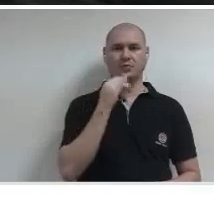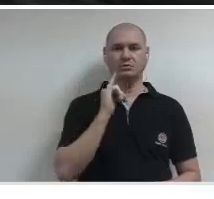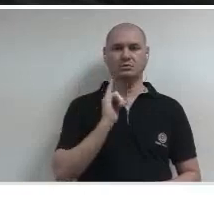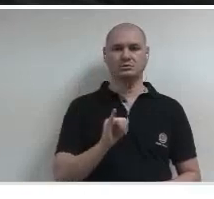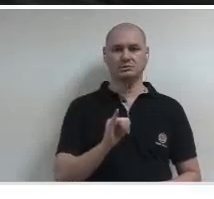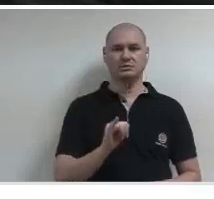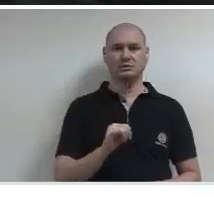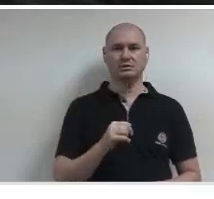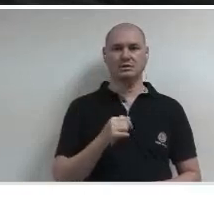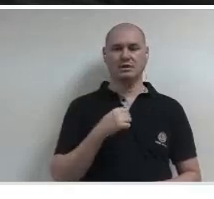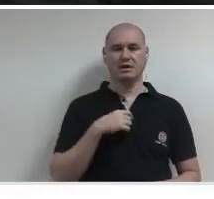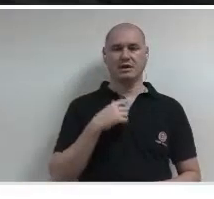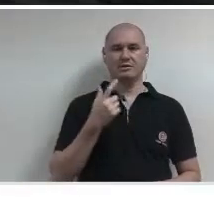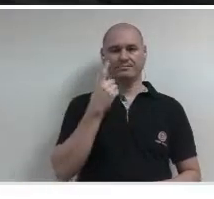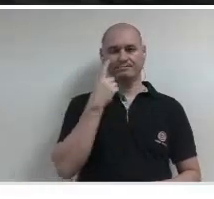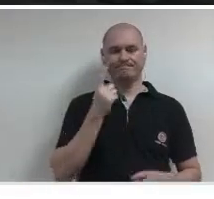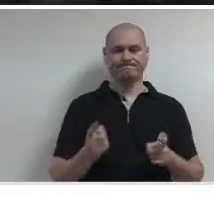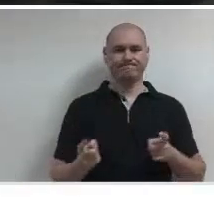estaba.